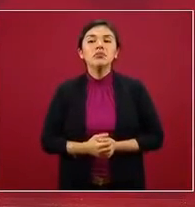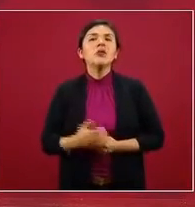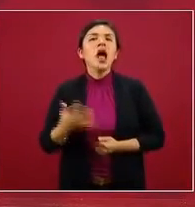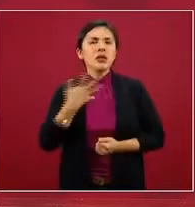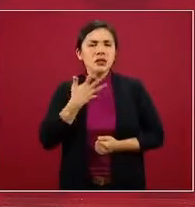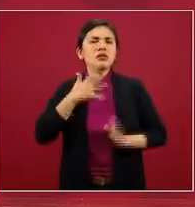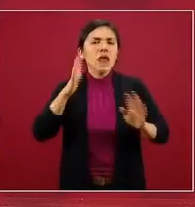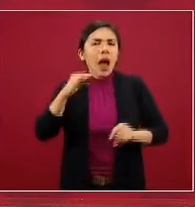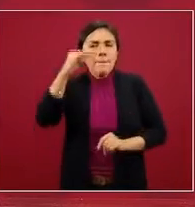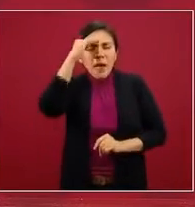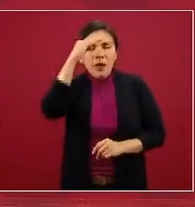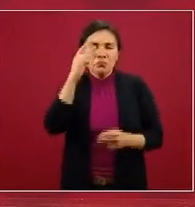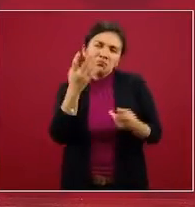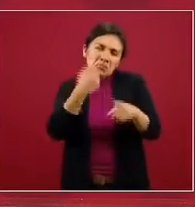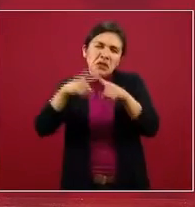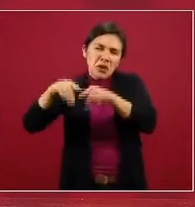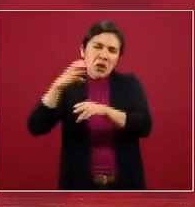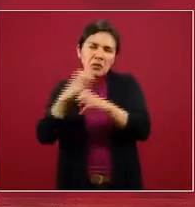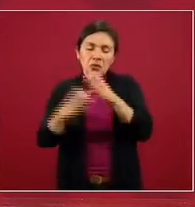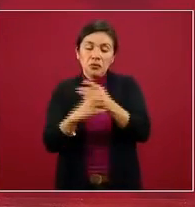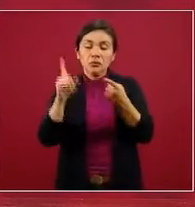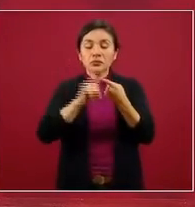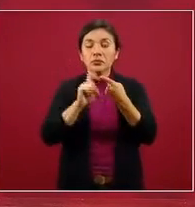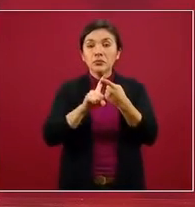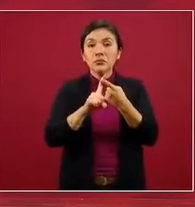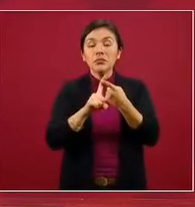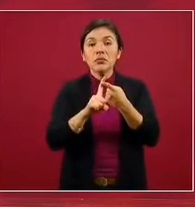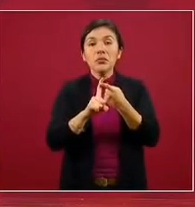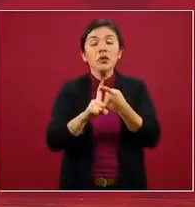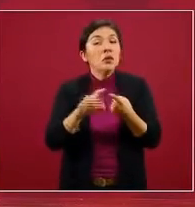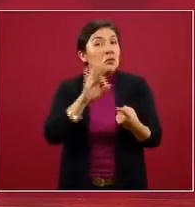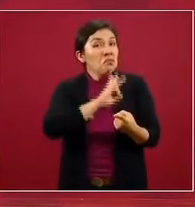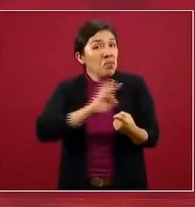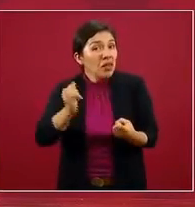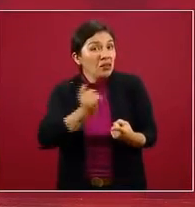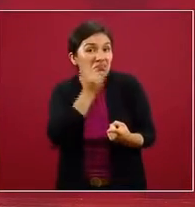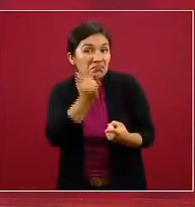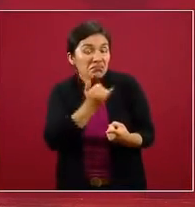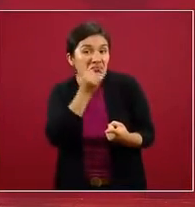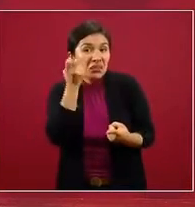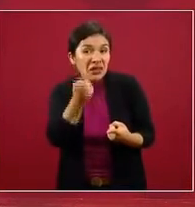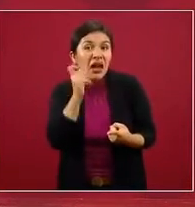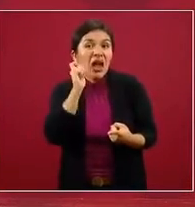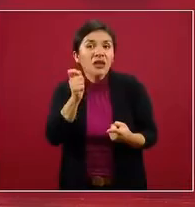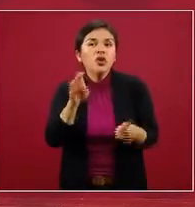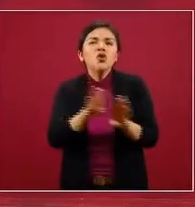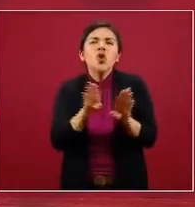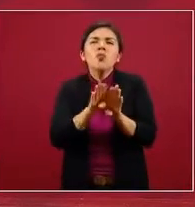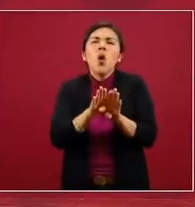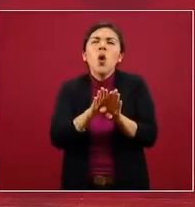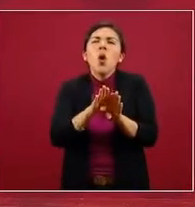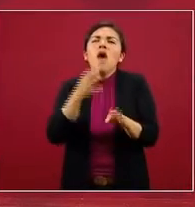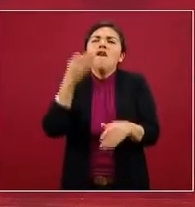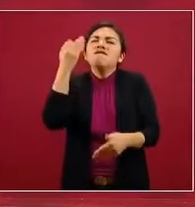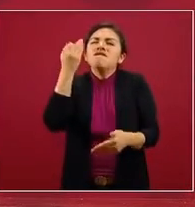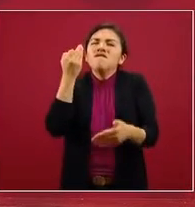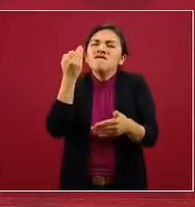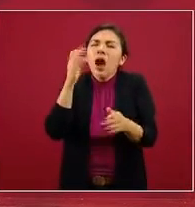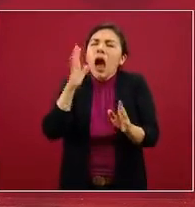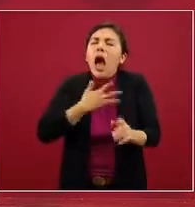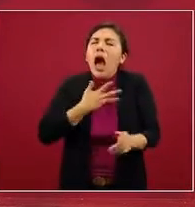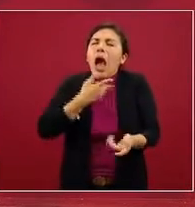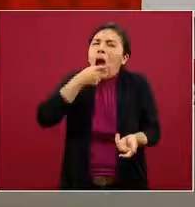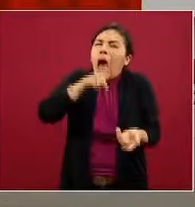tenido varias consideraciones. La primera es que lo más probable es que se trate de residuos del material genético